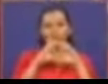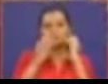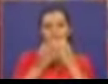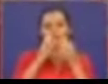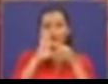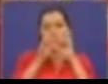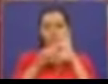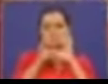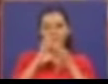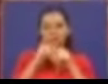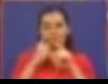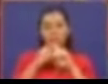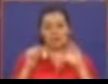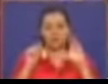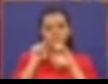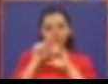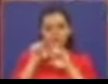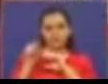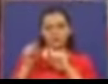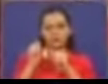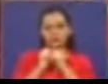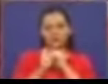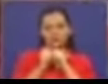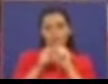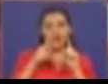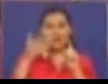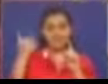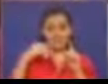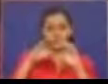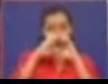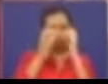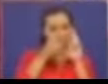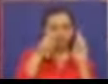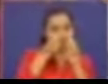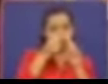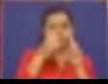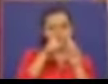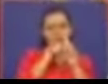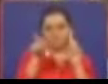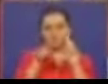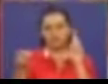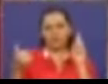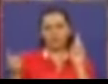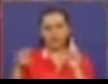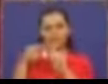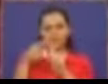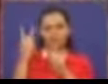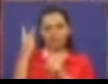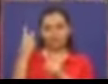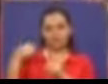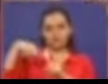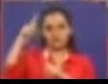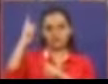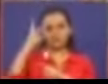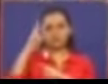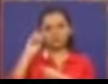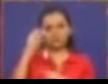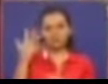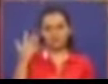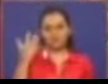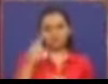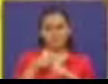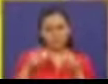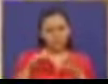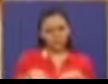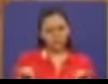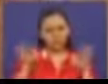el 2013 es la transferencia directa a cada uno de los deportistas. Las becas para los deportistas. Eso 12 empezó... millones de dólares, presidente, en el año 2015. Pero esa es la clave,